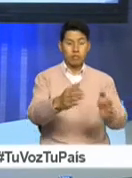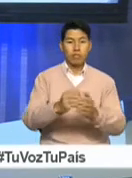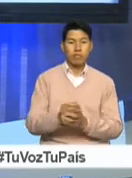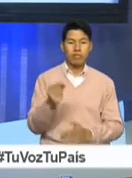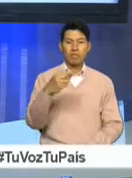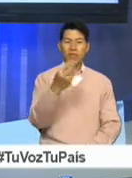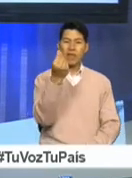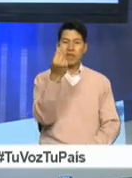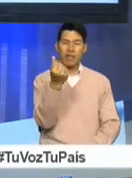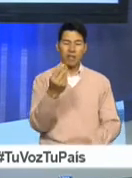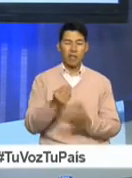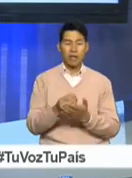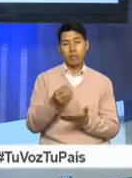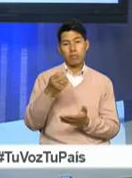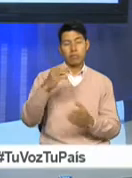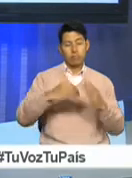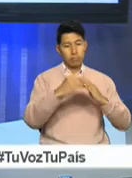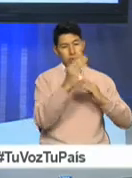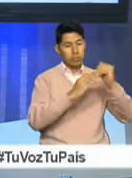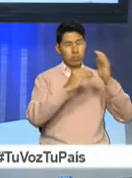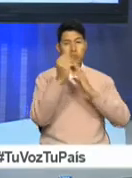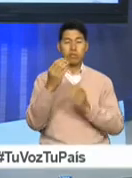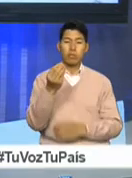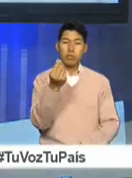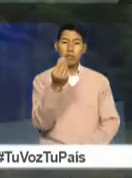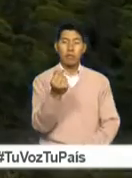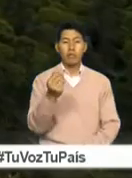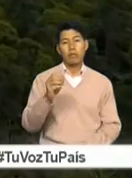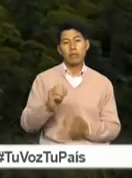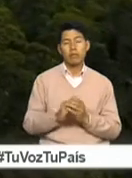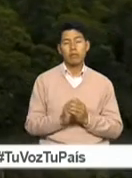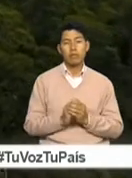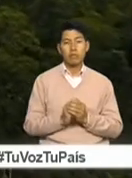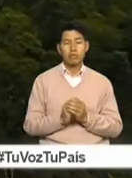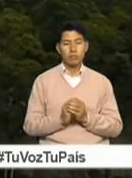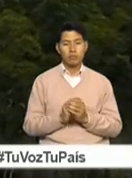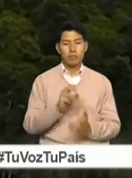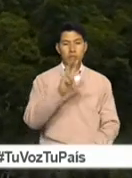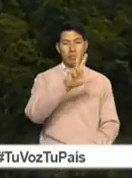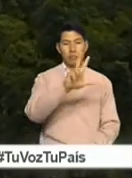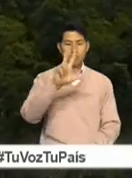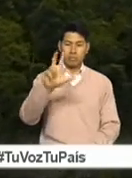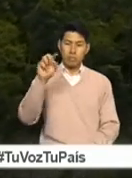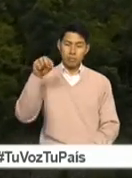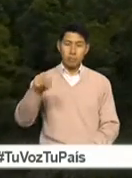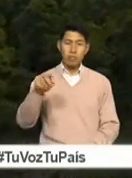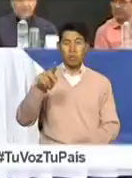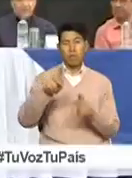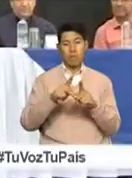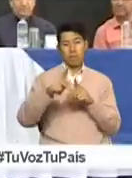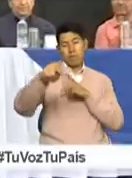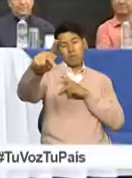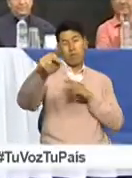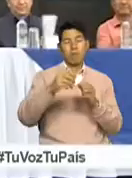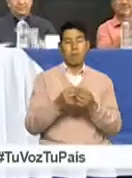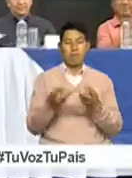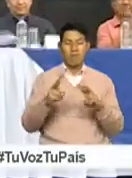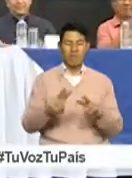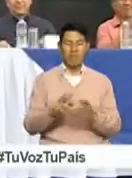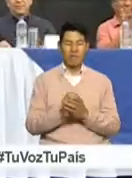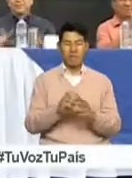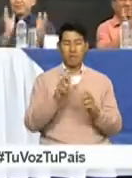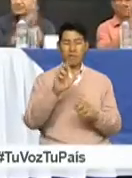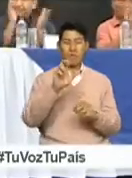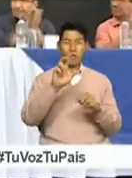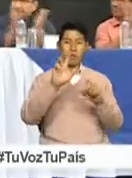y beneficia a más de 3200 personas 33 punto 5 kilómetros de longitud y 7 punto 2 metros